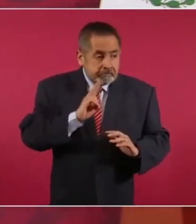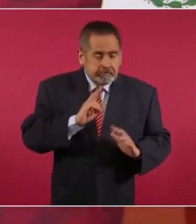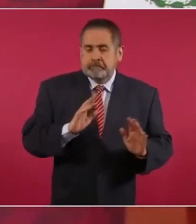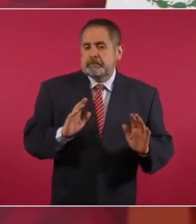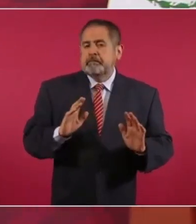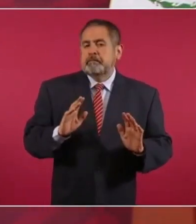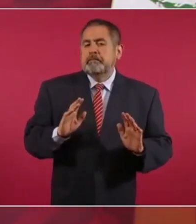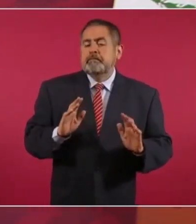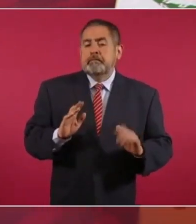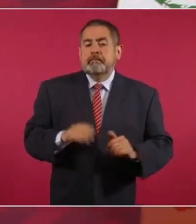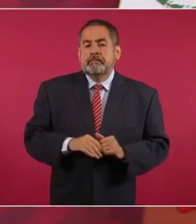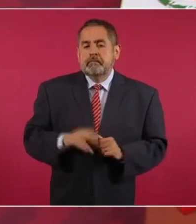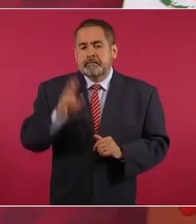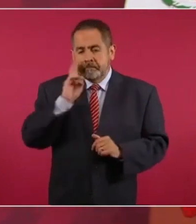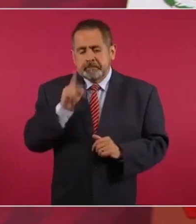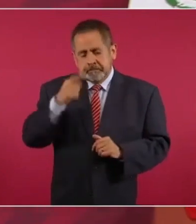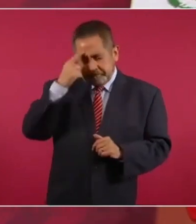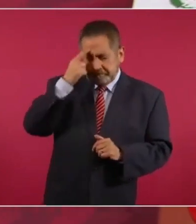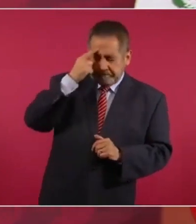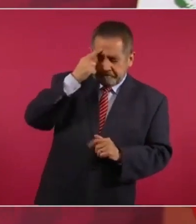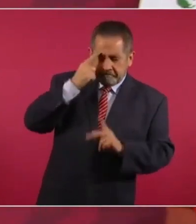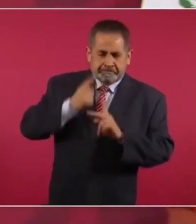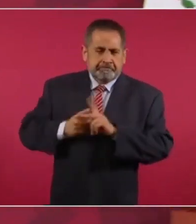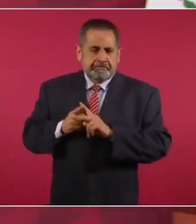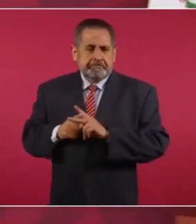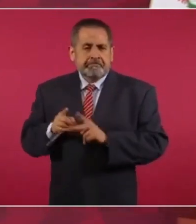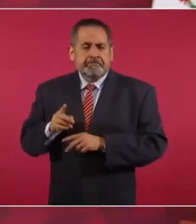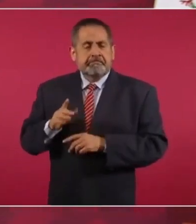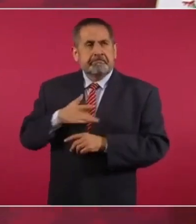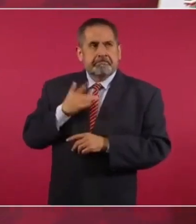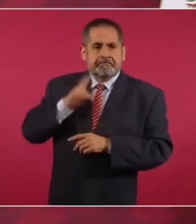ya podemos empezar